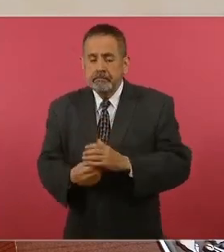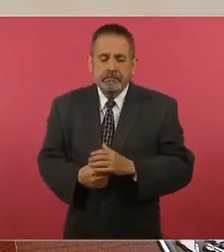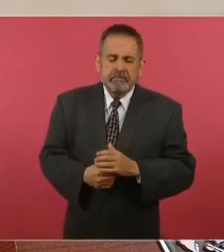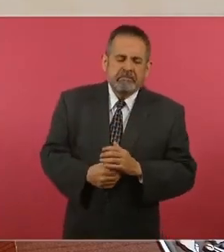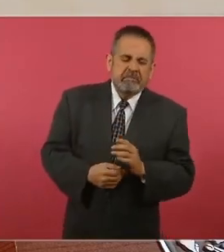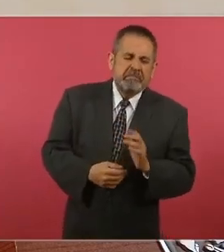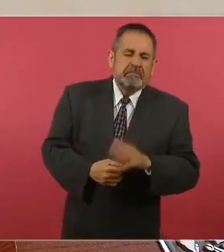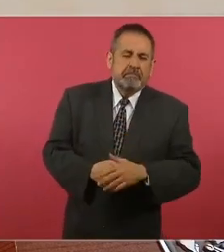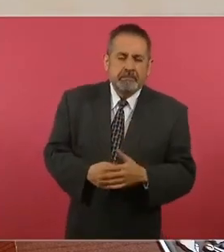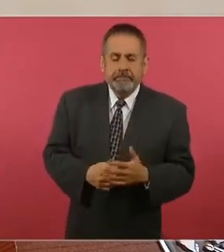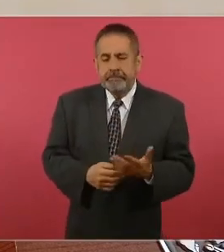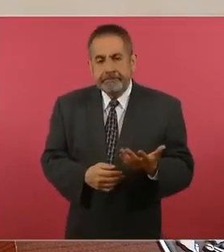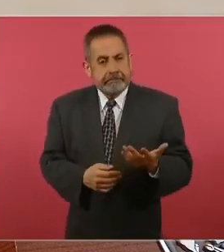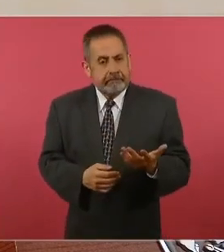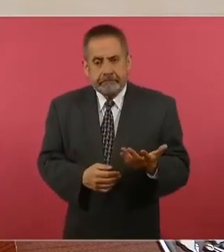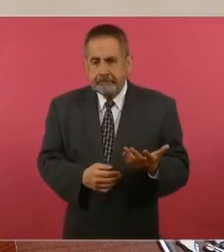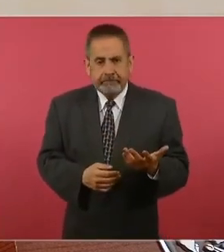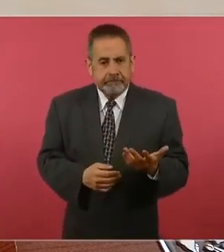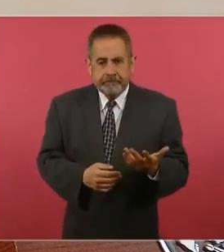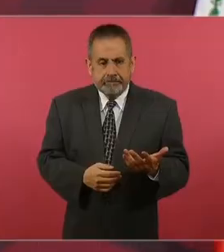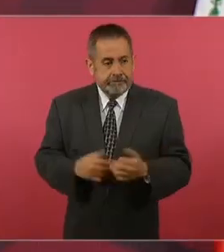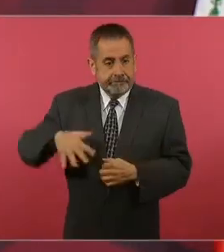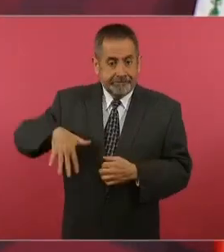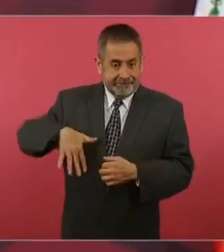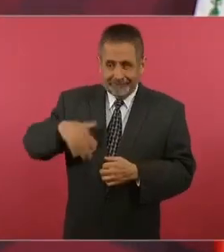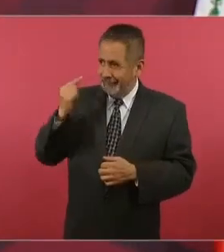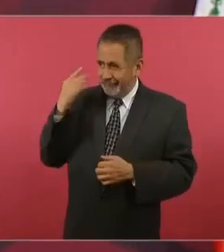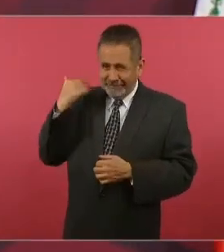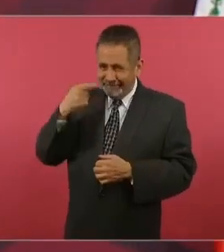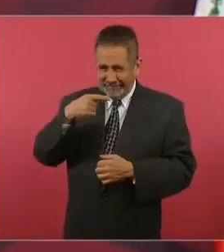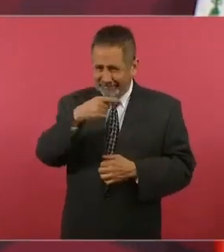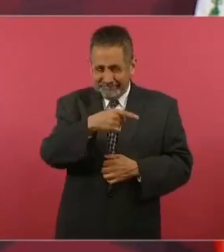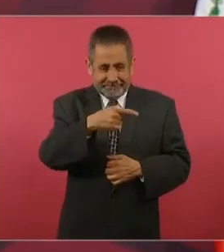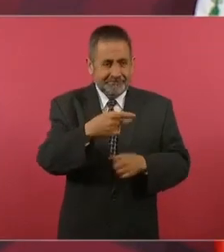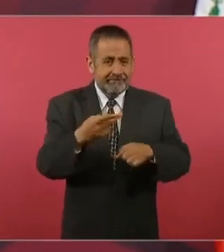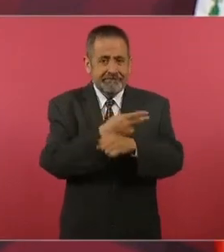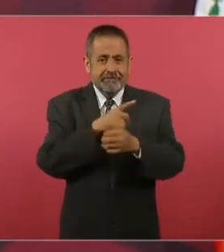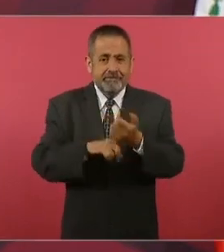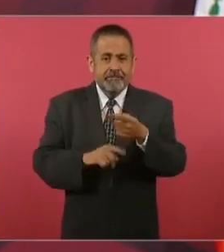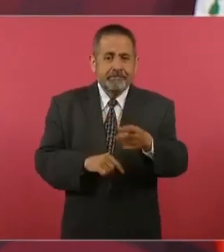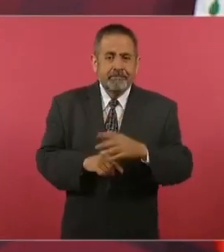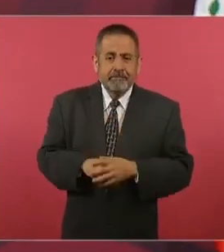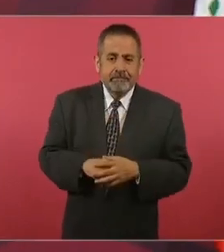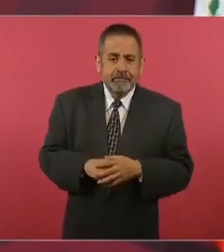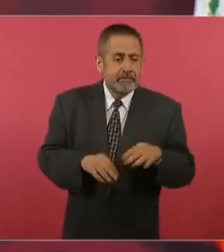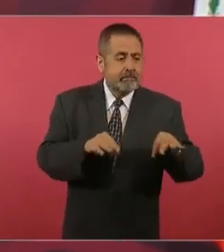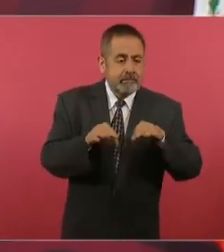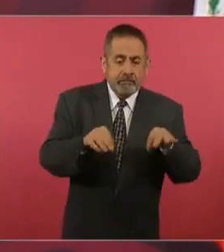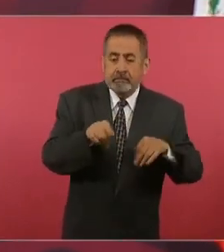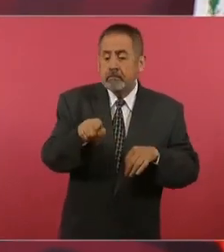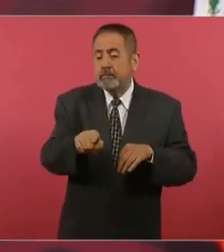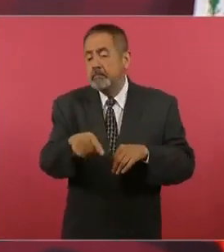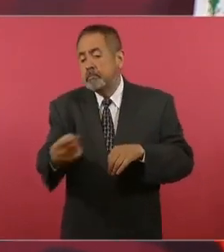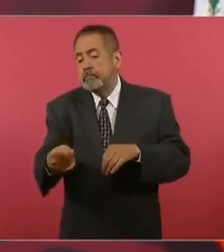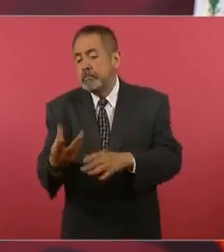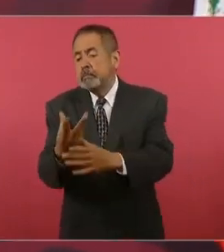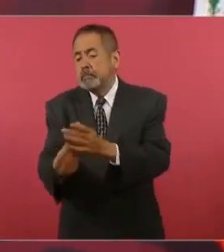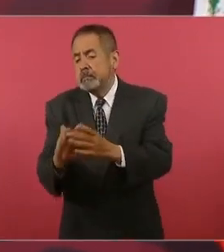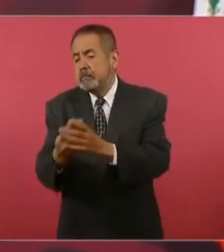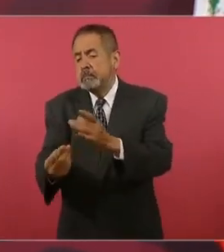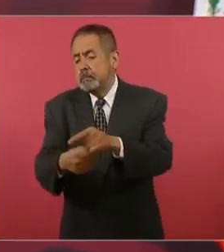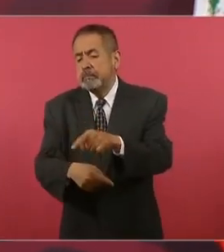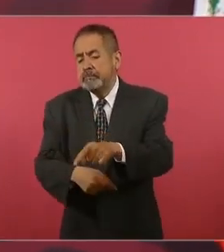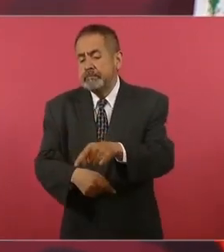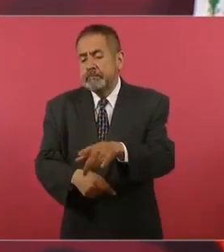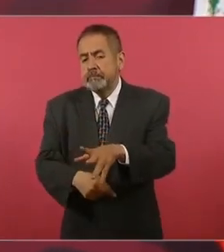y como sucedió en esta última ocasión, se ponen a trabajar y hay una fuga y